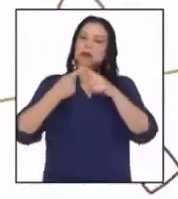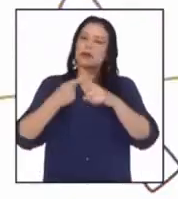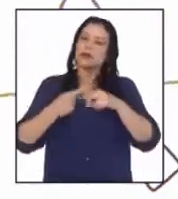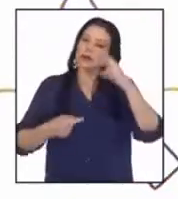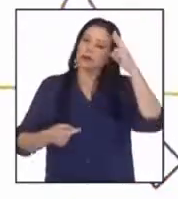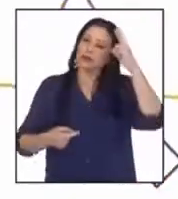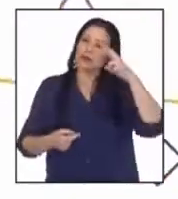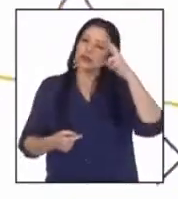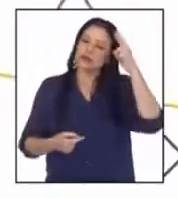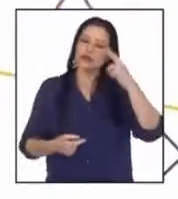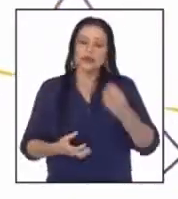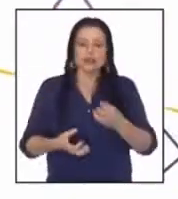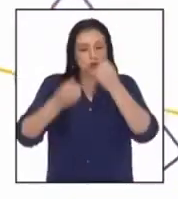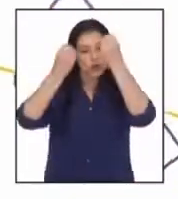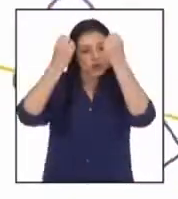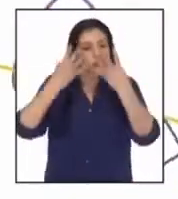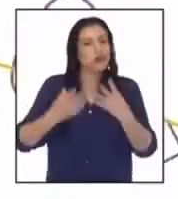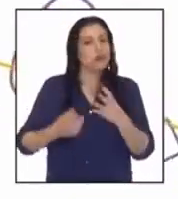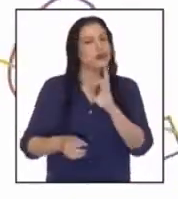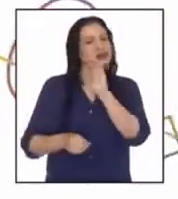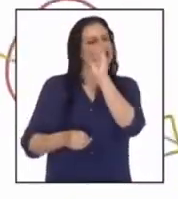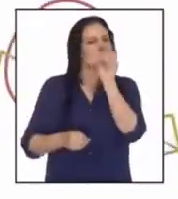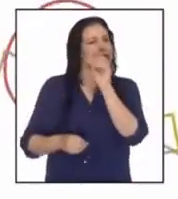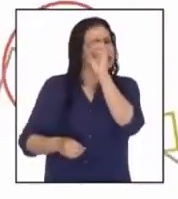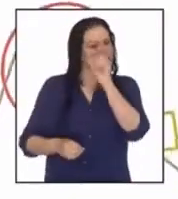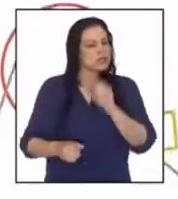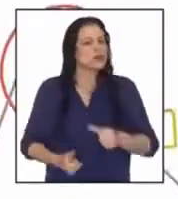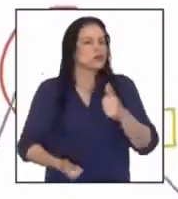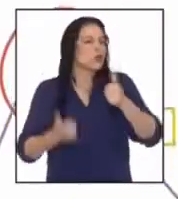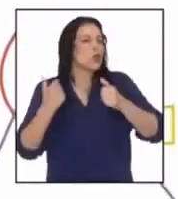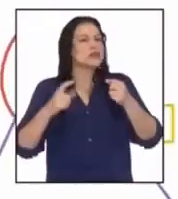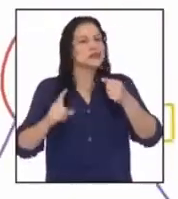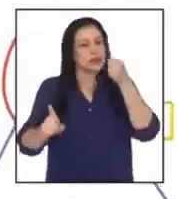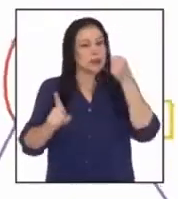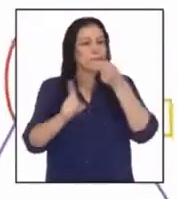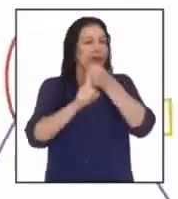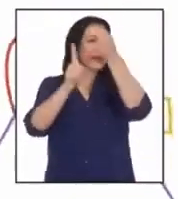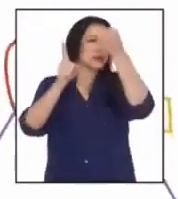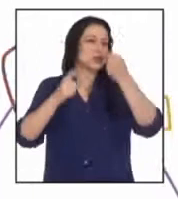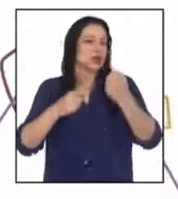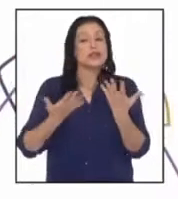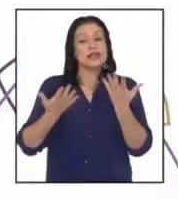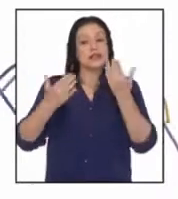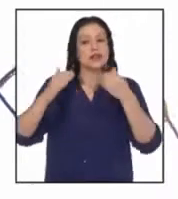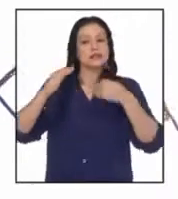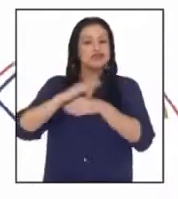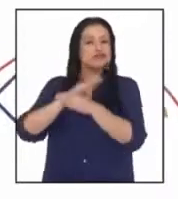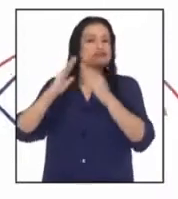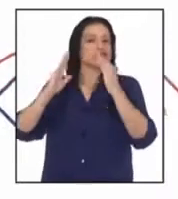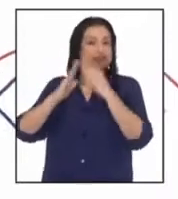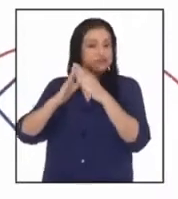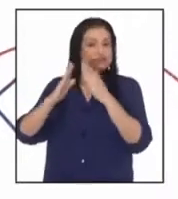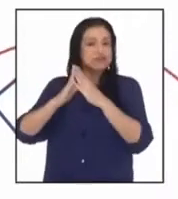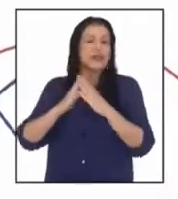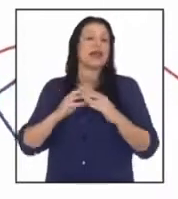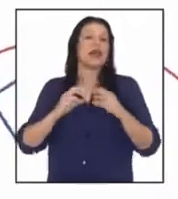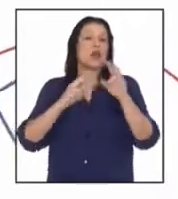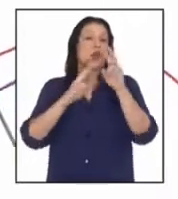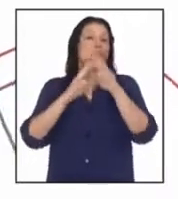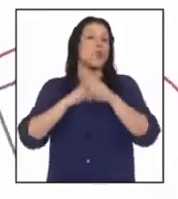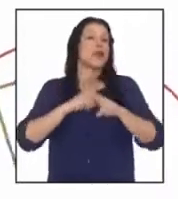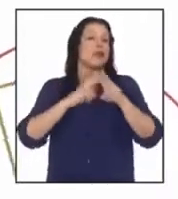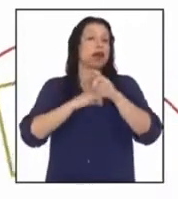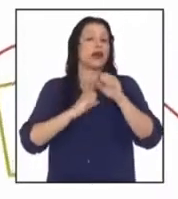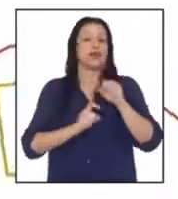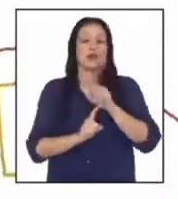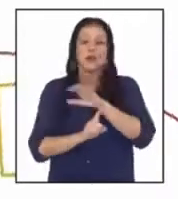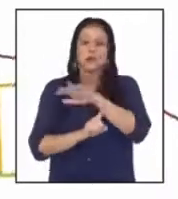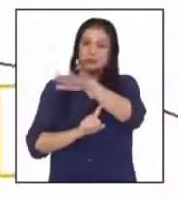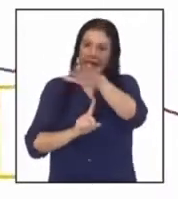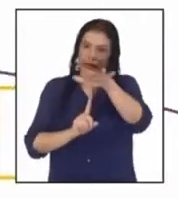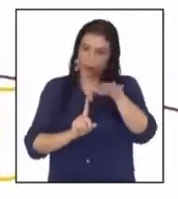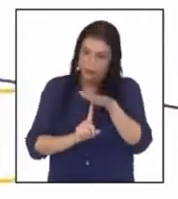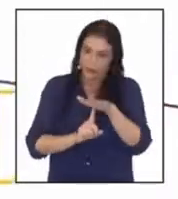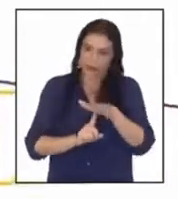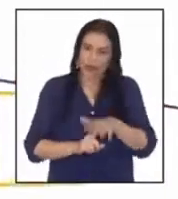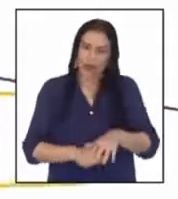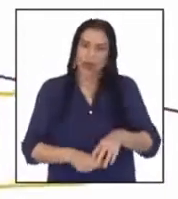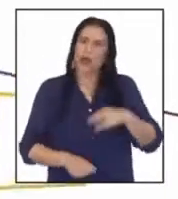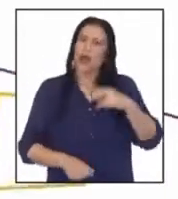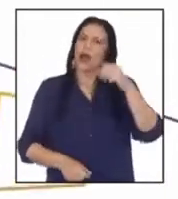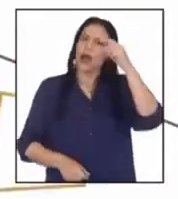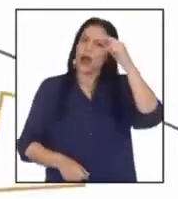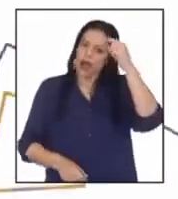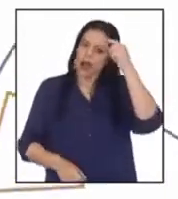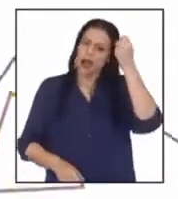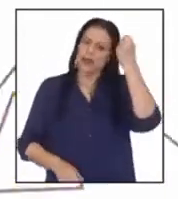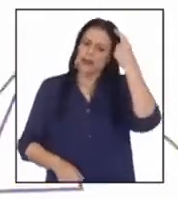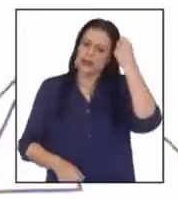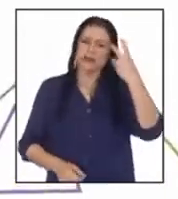Reflexionamos a través de datos estadísticos acerca del impacto del aislamiento social en el cuidado del ambiente. Reconocemos la